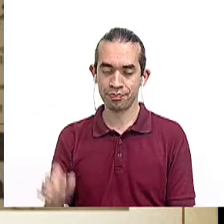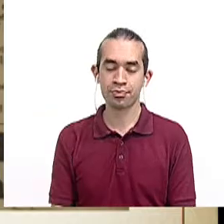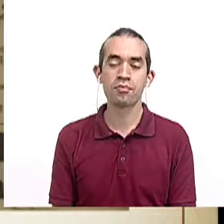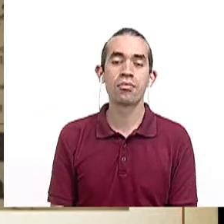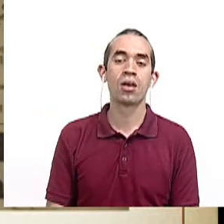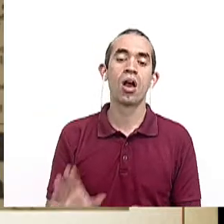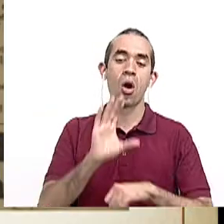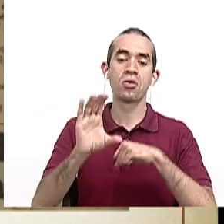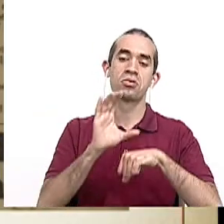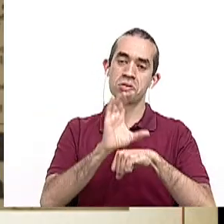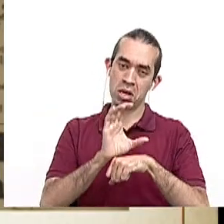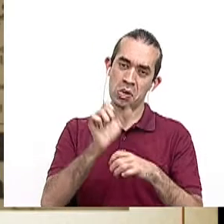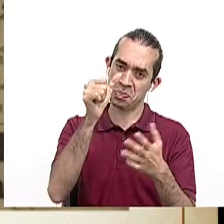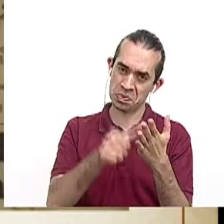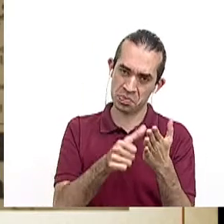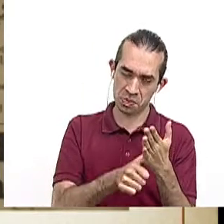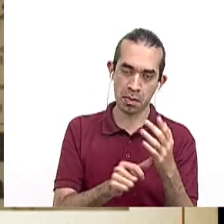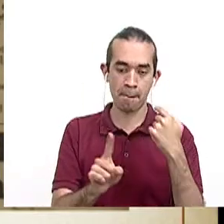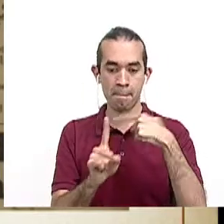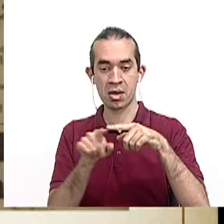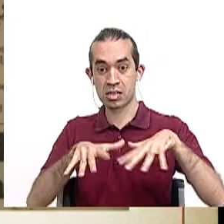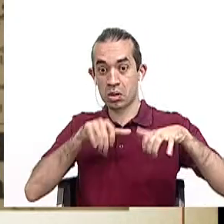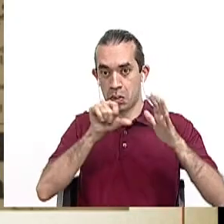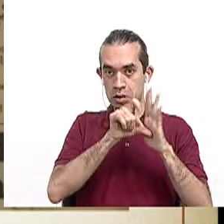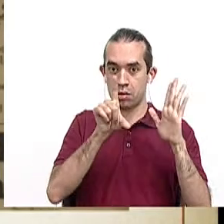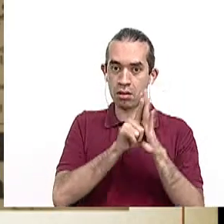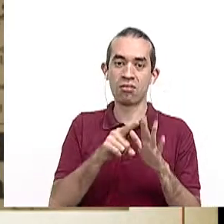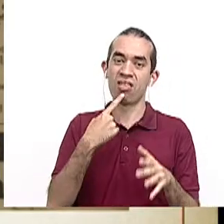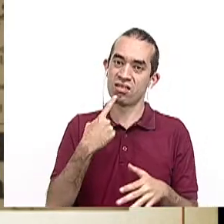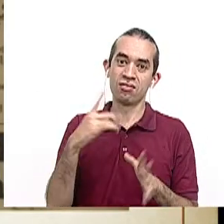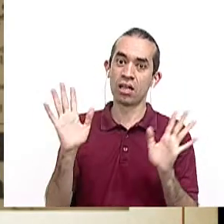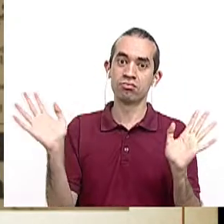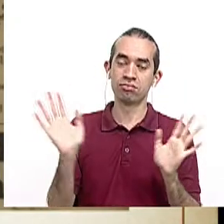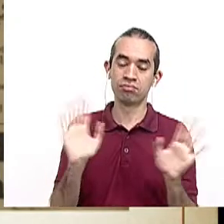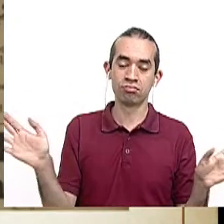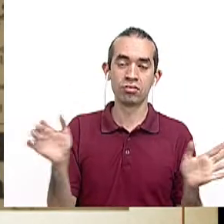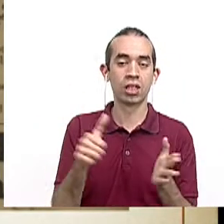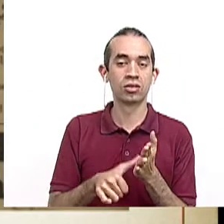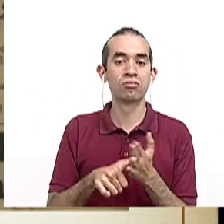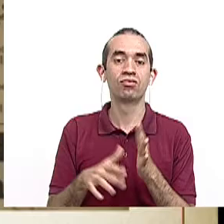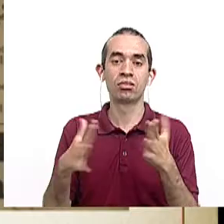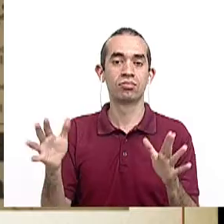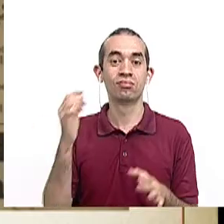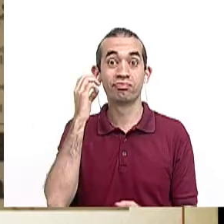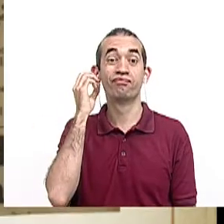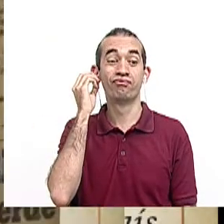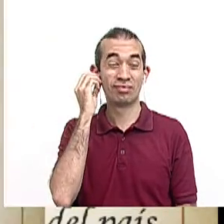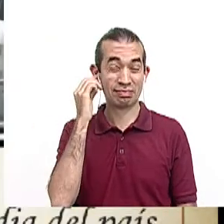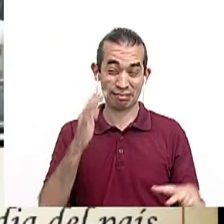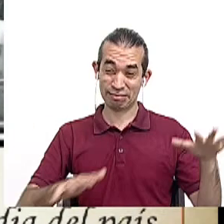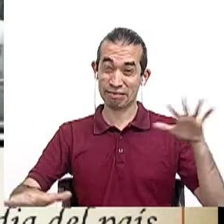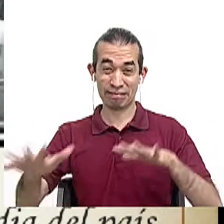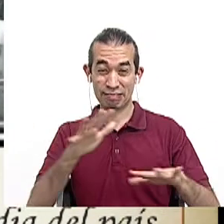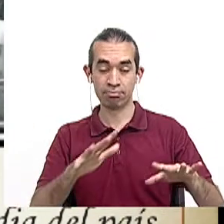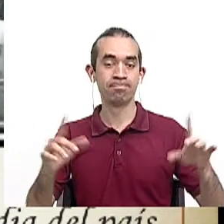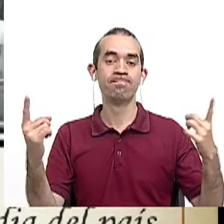acuerdan esa elección y el panorama estaba dado, lamentablemente, para una guerra